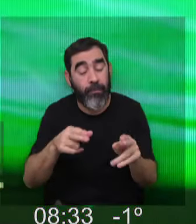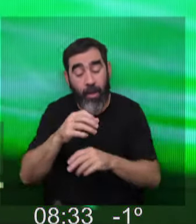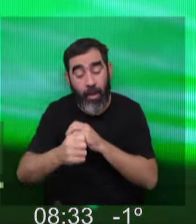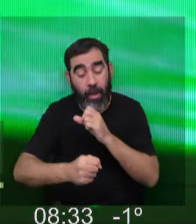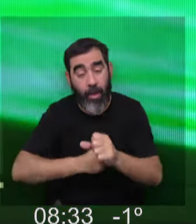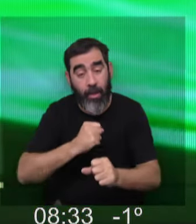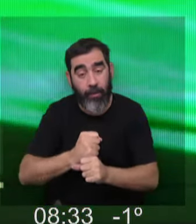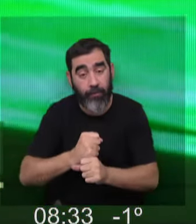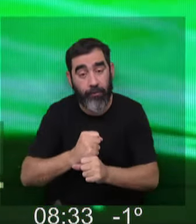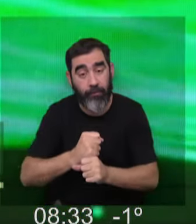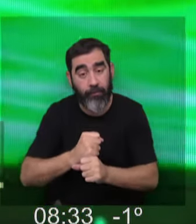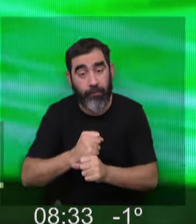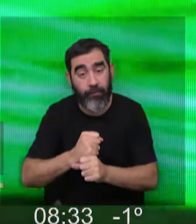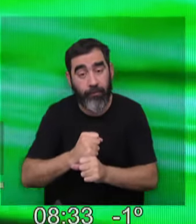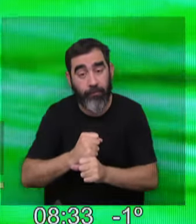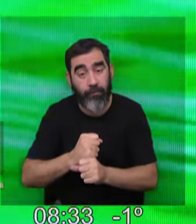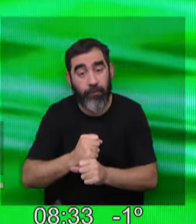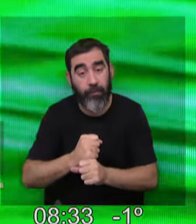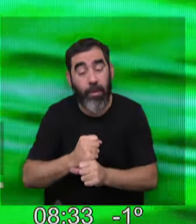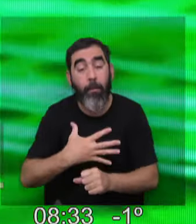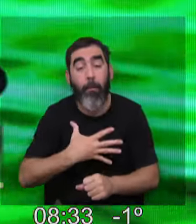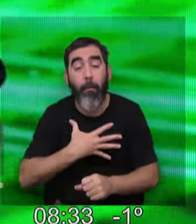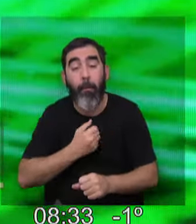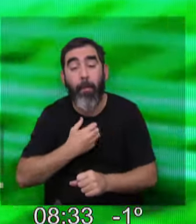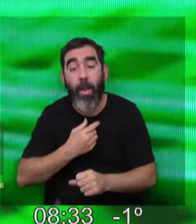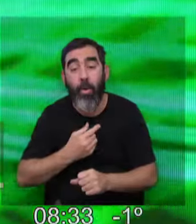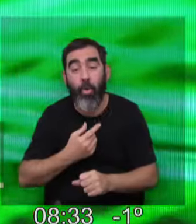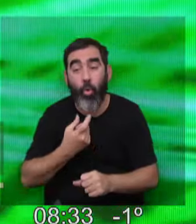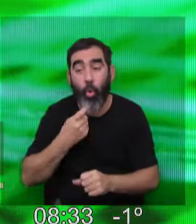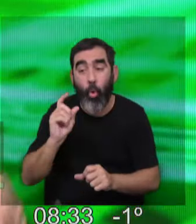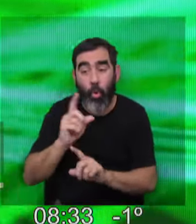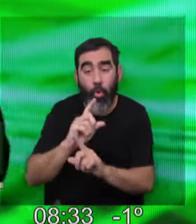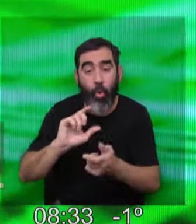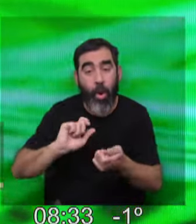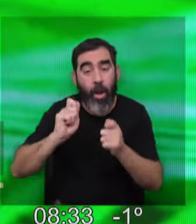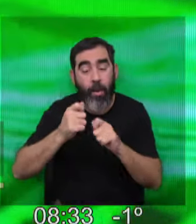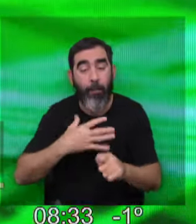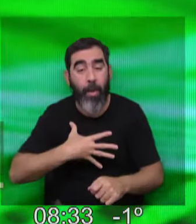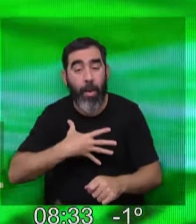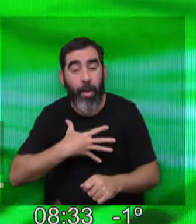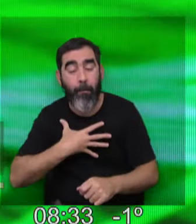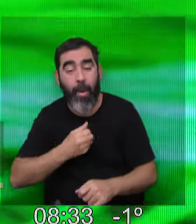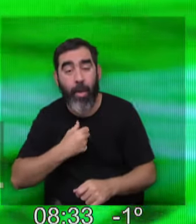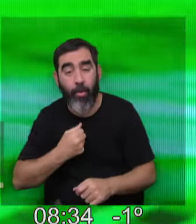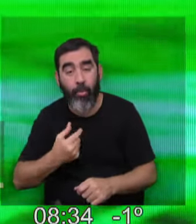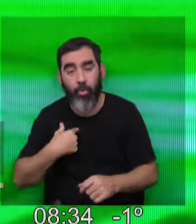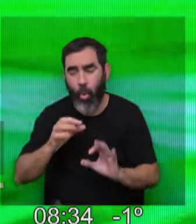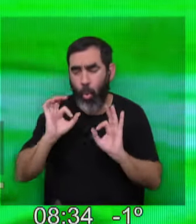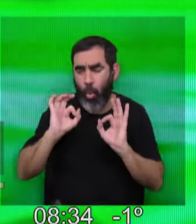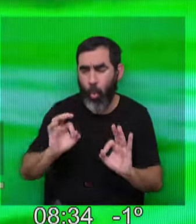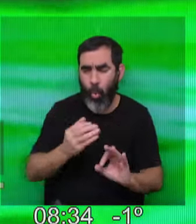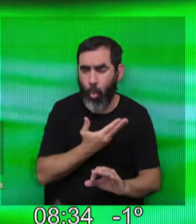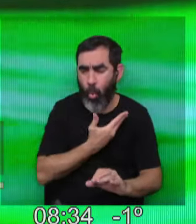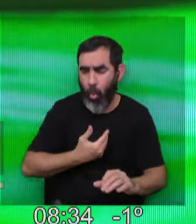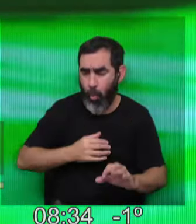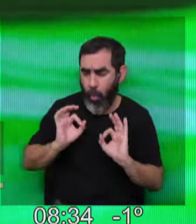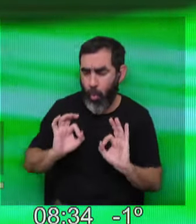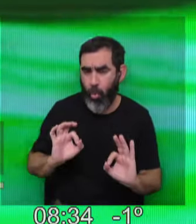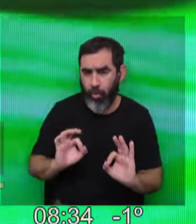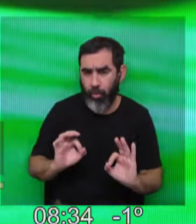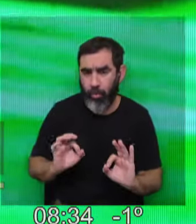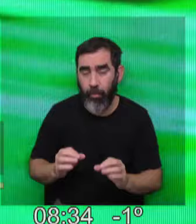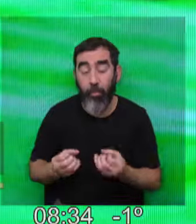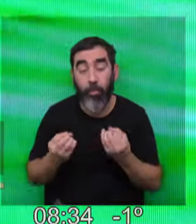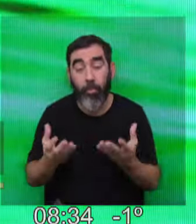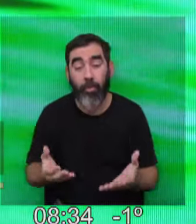años es el Partido Nacional, no el Partido Colorado. Nosotros nos sentimos muy cómodos en este gobierno, muy cómodos.